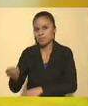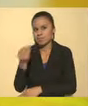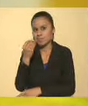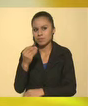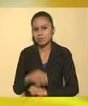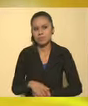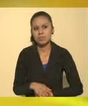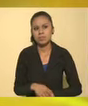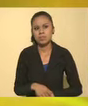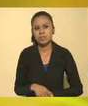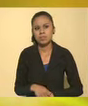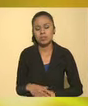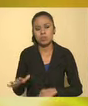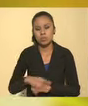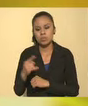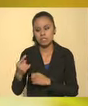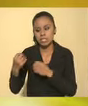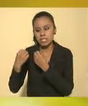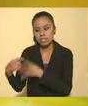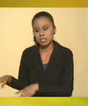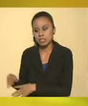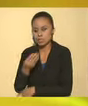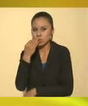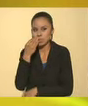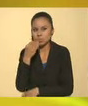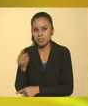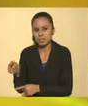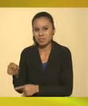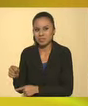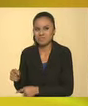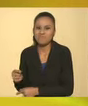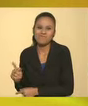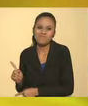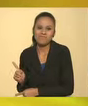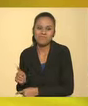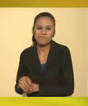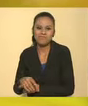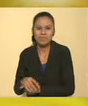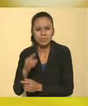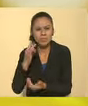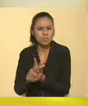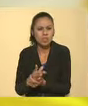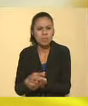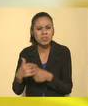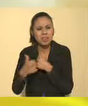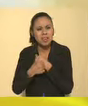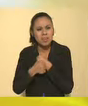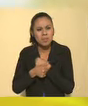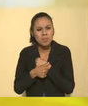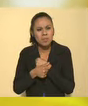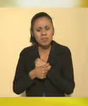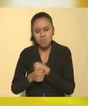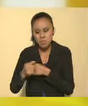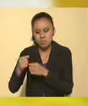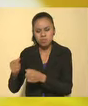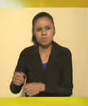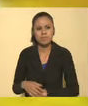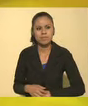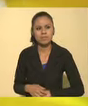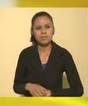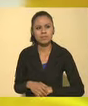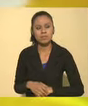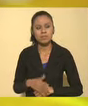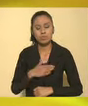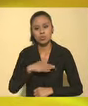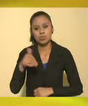¿no? Porque de tirar la comida también, que es un desperdicio, sí, y un gasto, bueno, con una simple papa. Con una papa, claro. Ahí está. Y bueno, otra cosa que